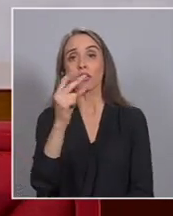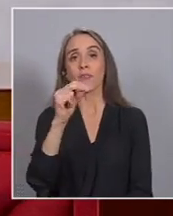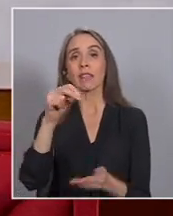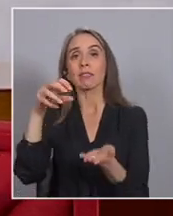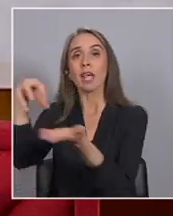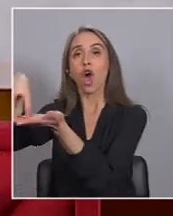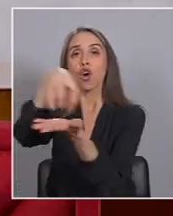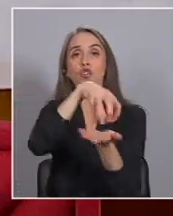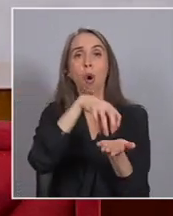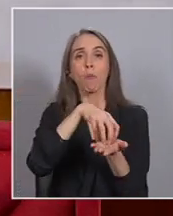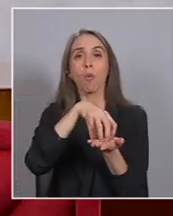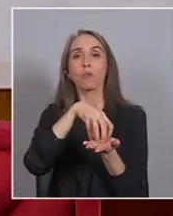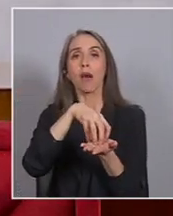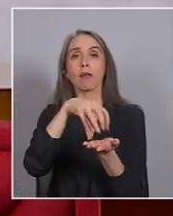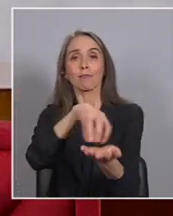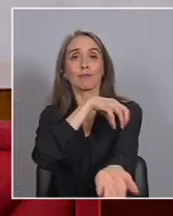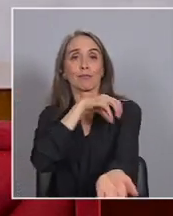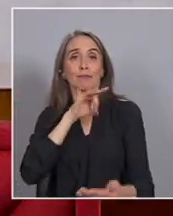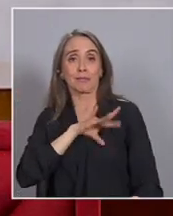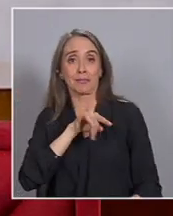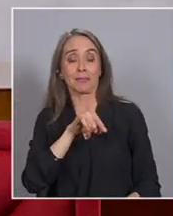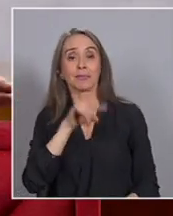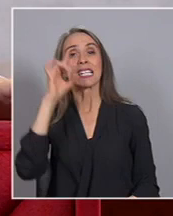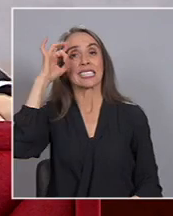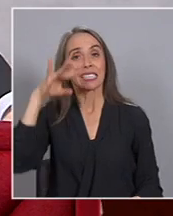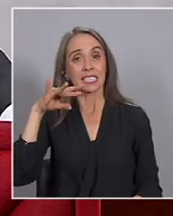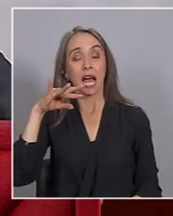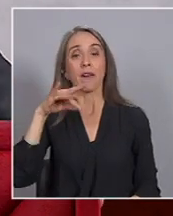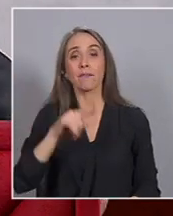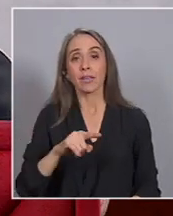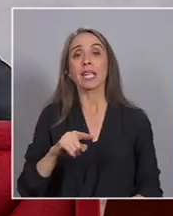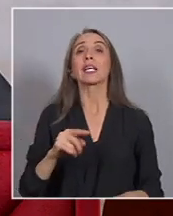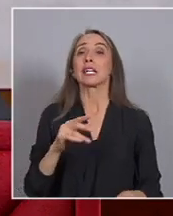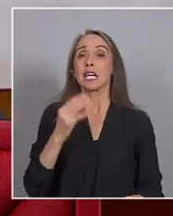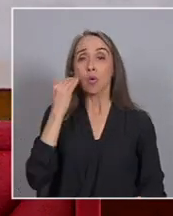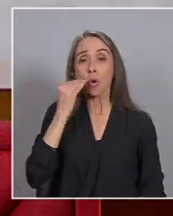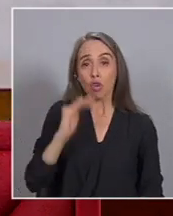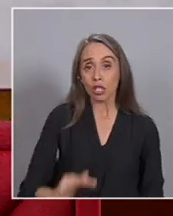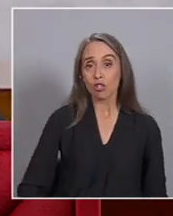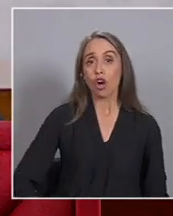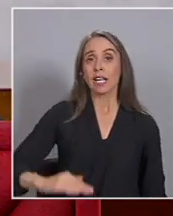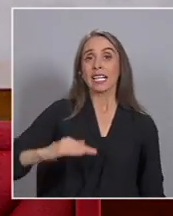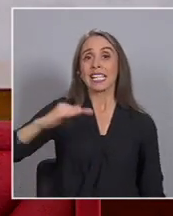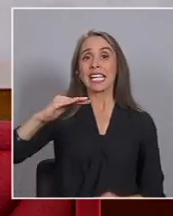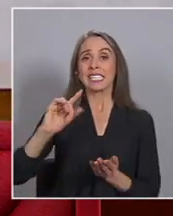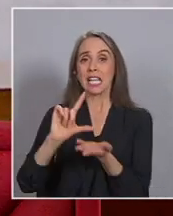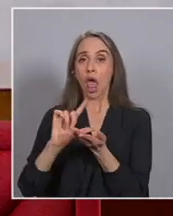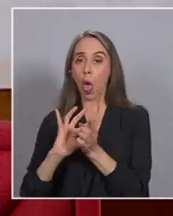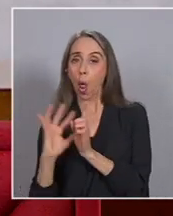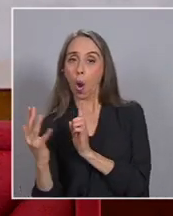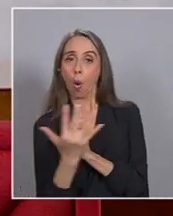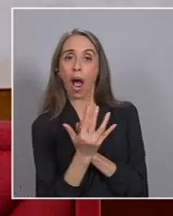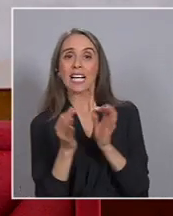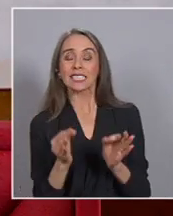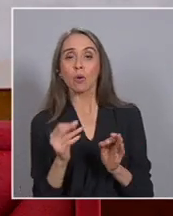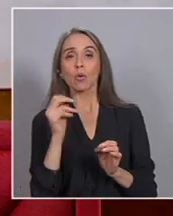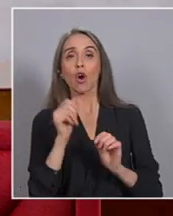comunas del país, porque sabemos que crecer en un ambiente seguro y alejado de la delincuencia es